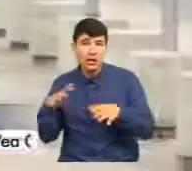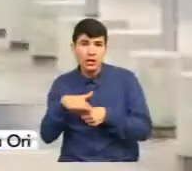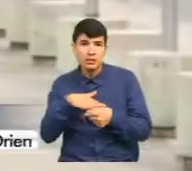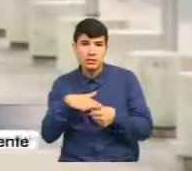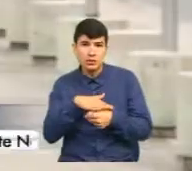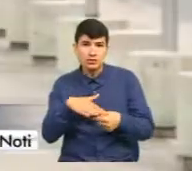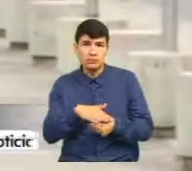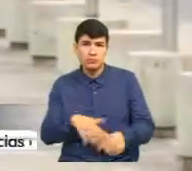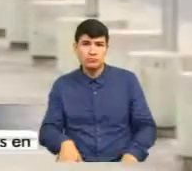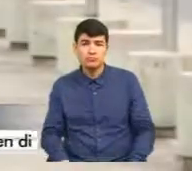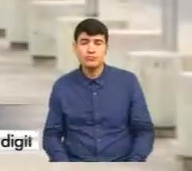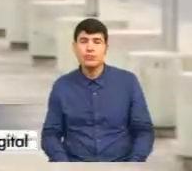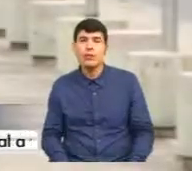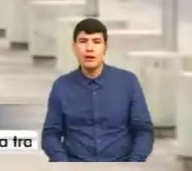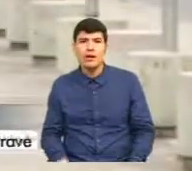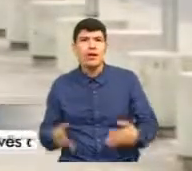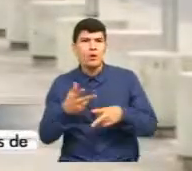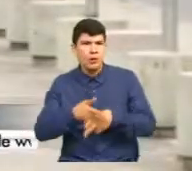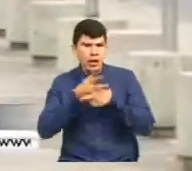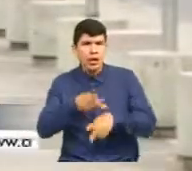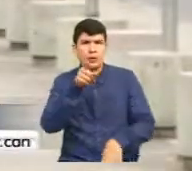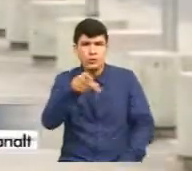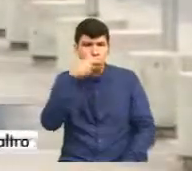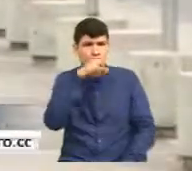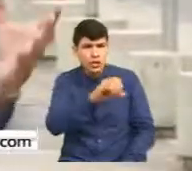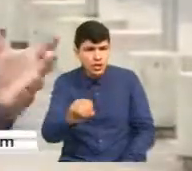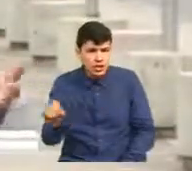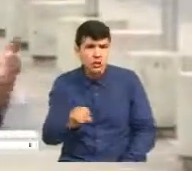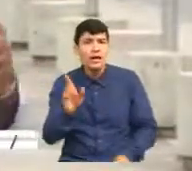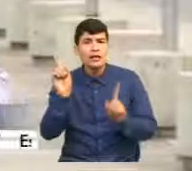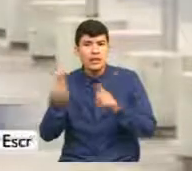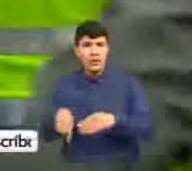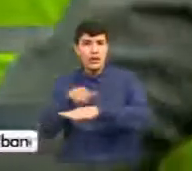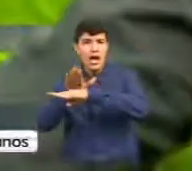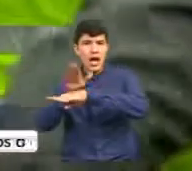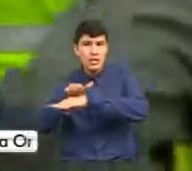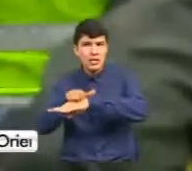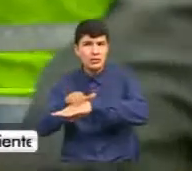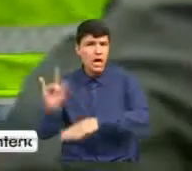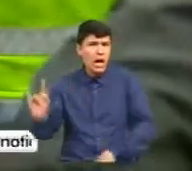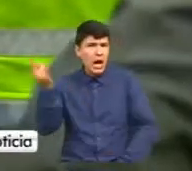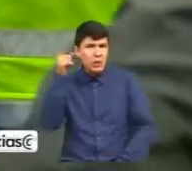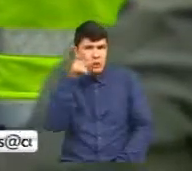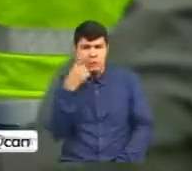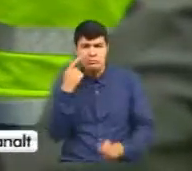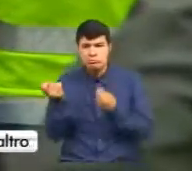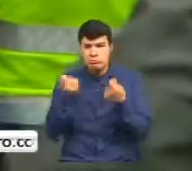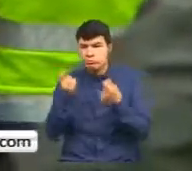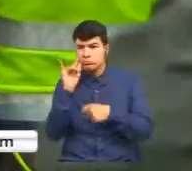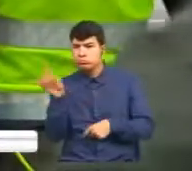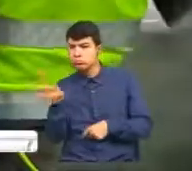presentar. Tener cuidado con los menores de edad y también informar si algún tipo de percance se